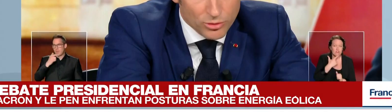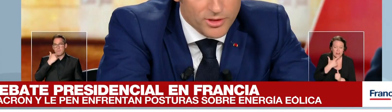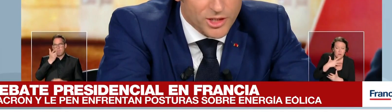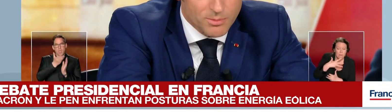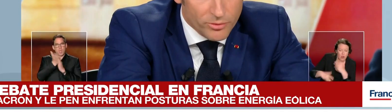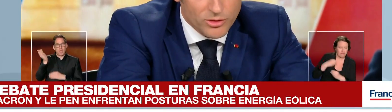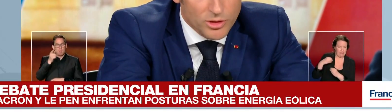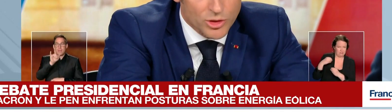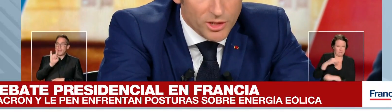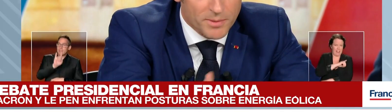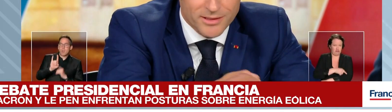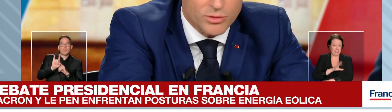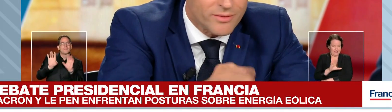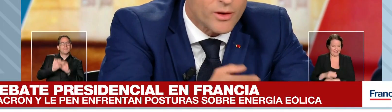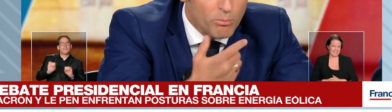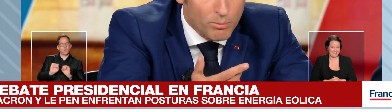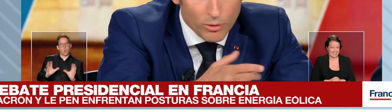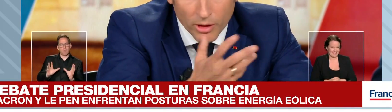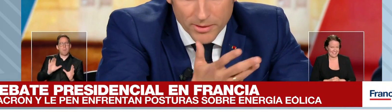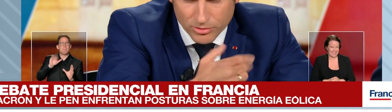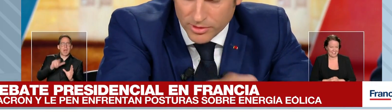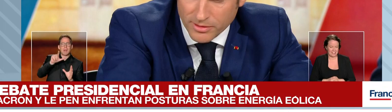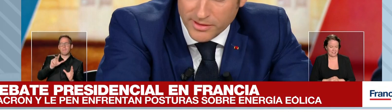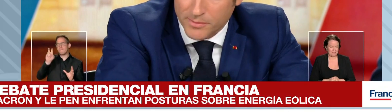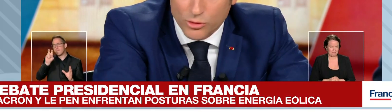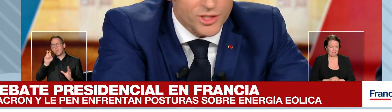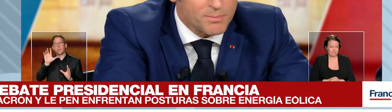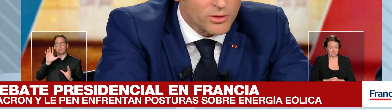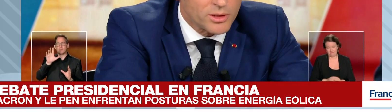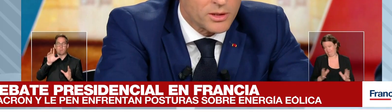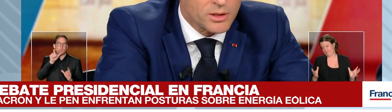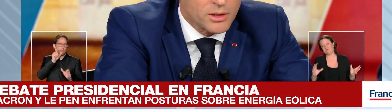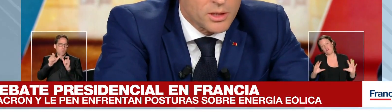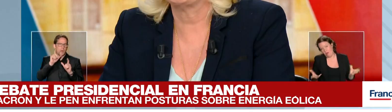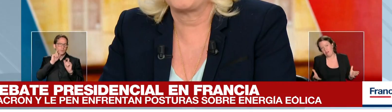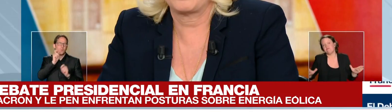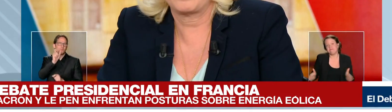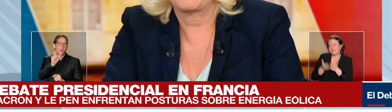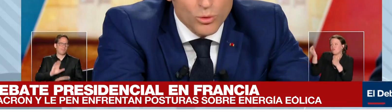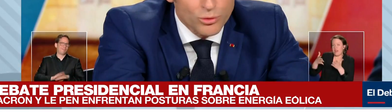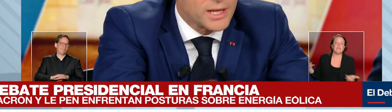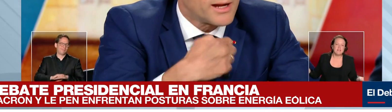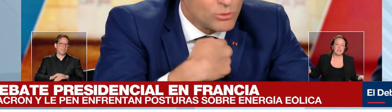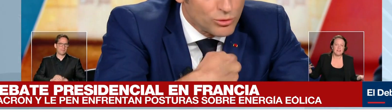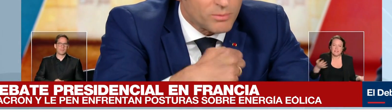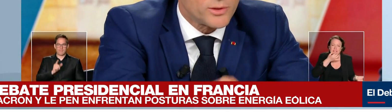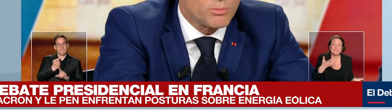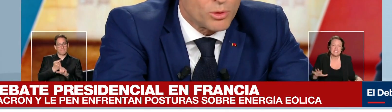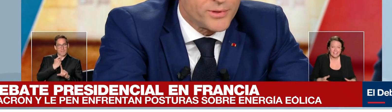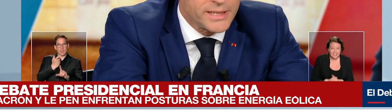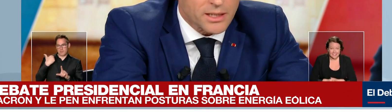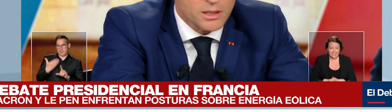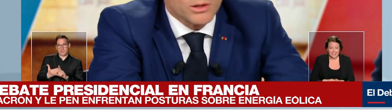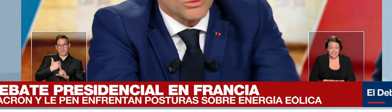Yo hablé. No es una fuente de energía para hacer la hidrógeno mezcla energética verde, porque o poco contaminante, o